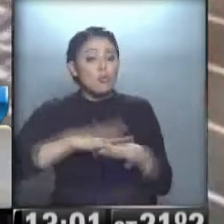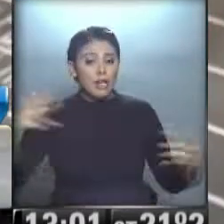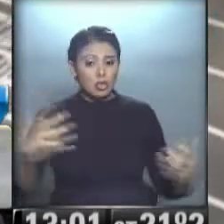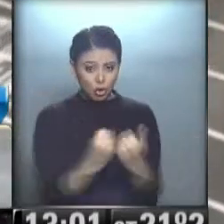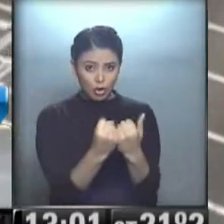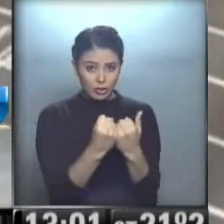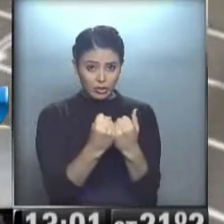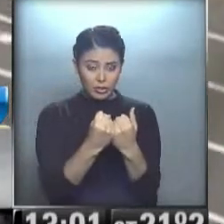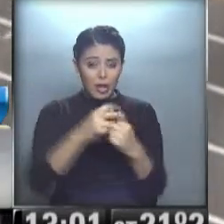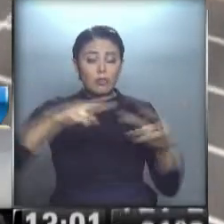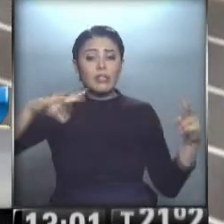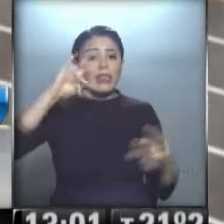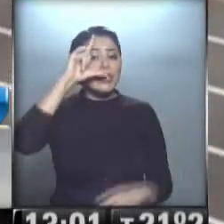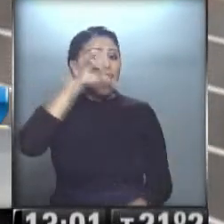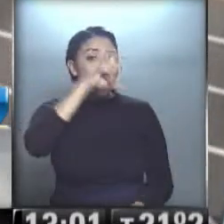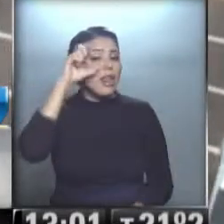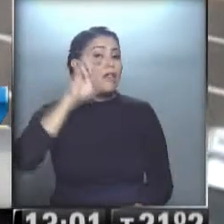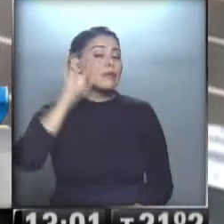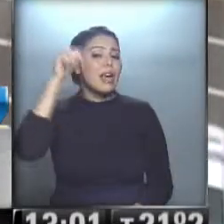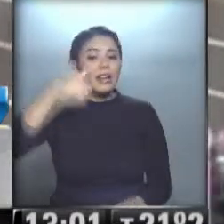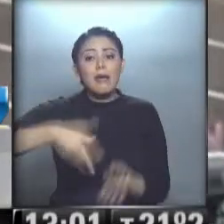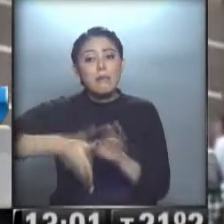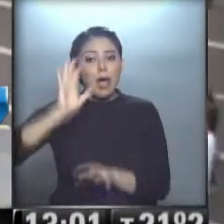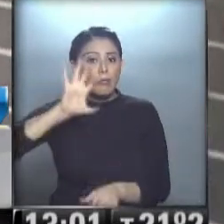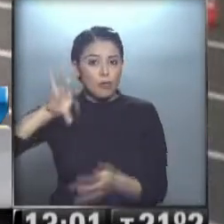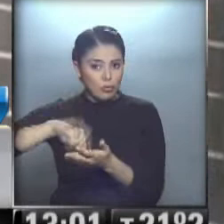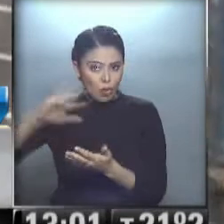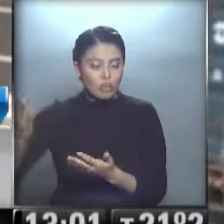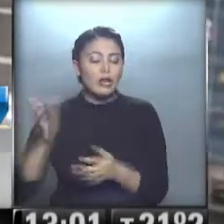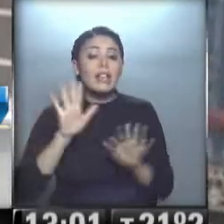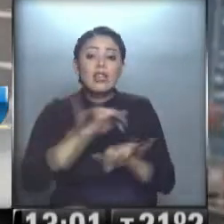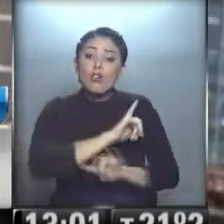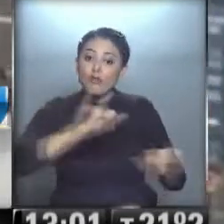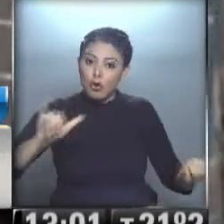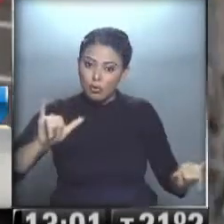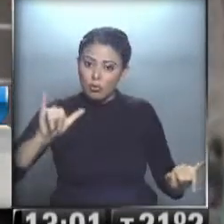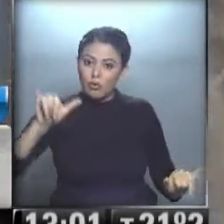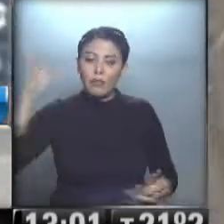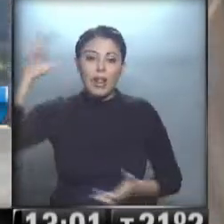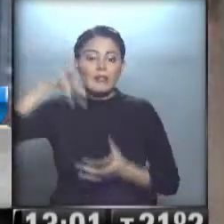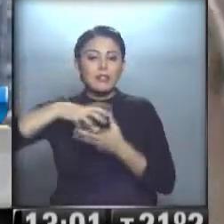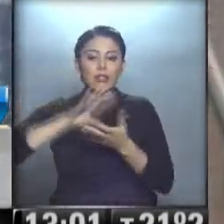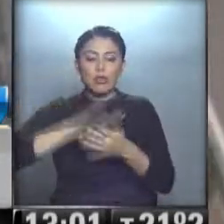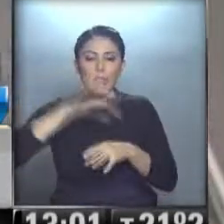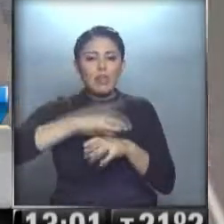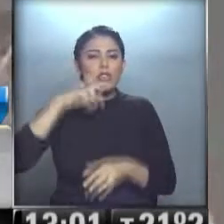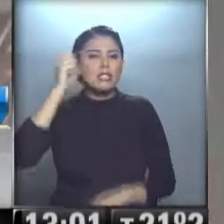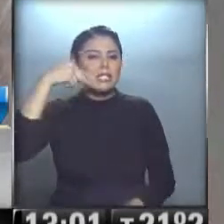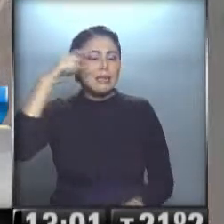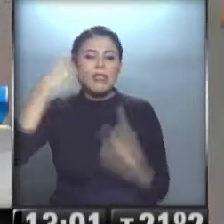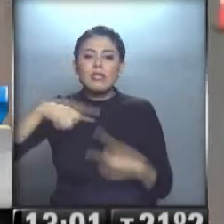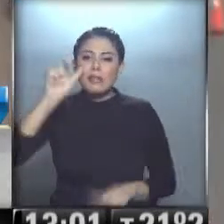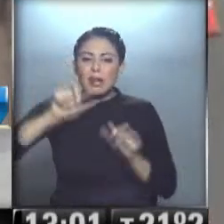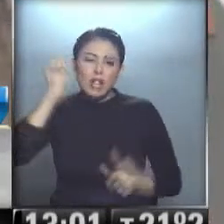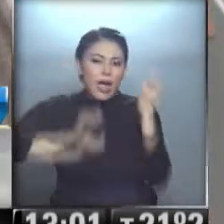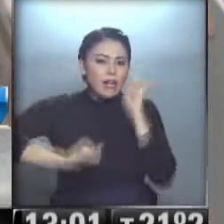la autopista de Lepiane, sentido provincia de Buenos Aires, según se confirmó desde el SAME, hay también varios heridos que fueron llevados